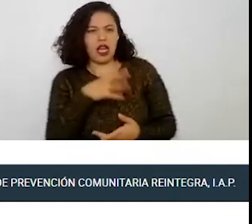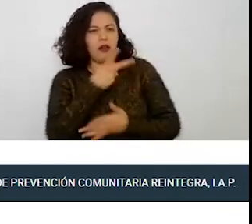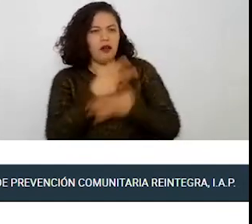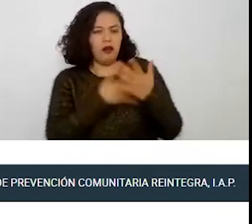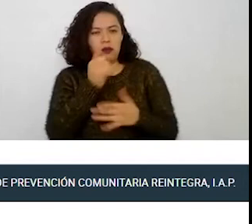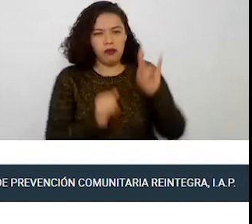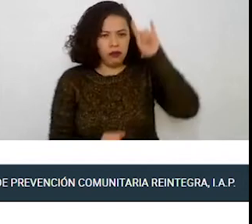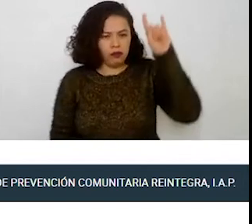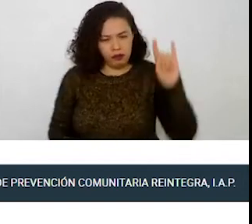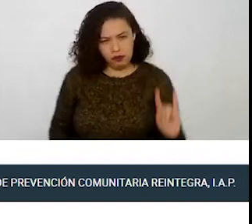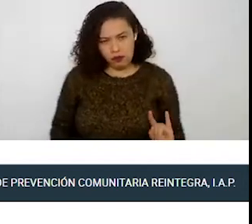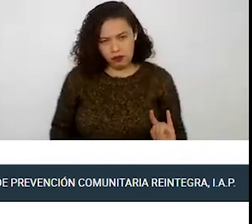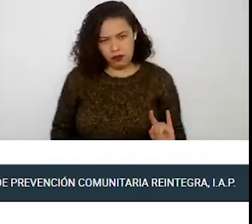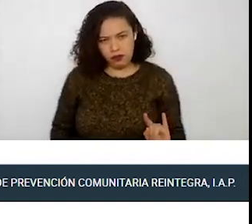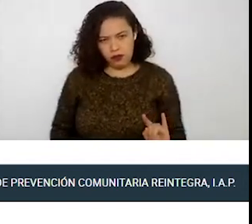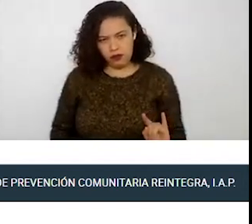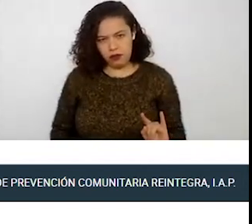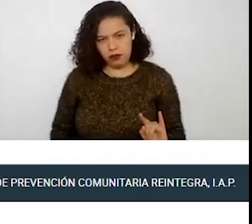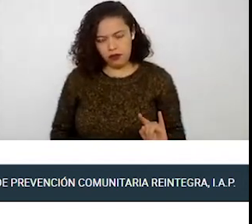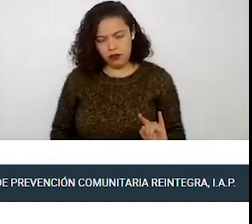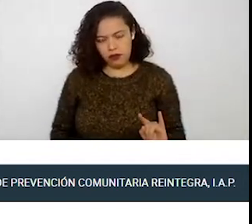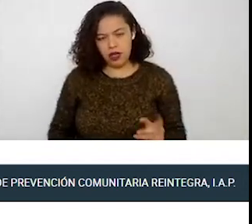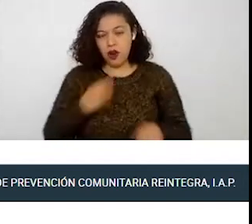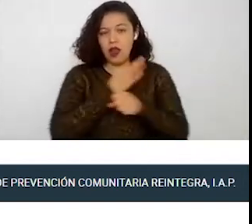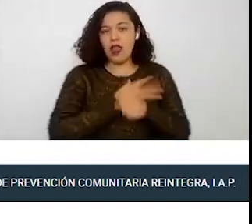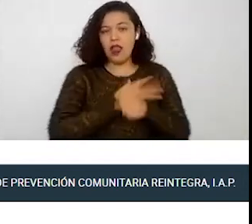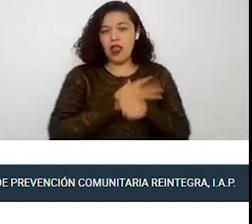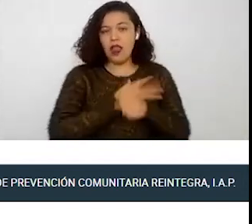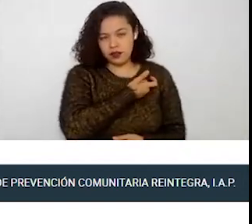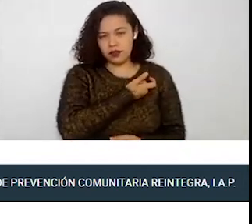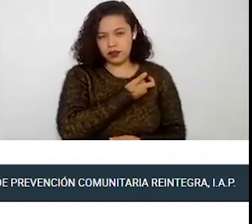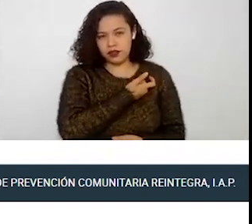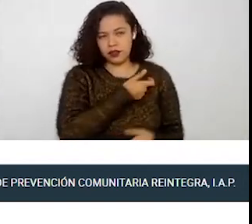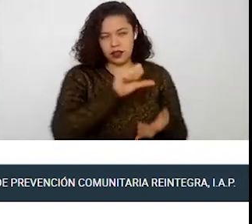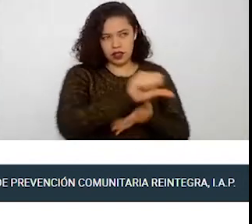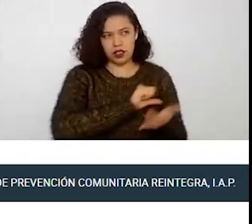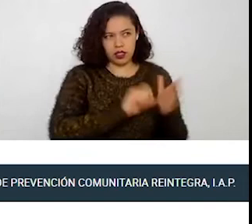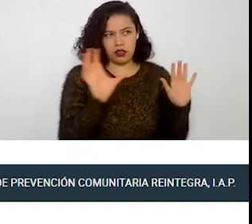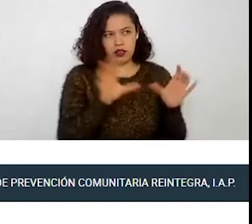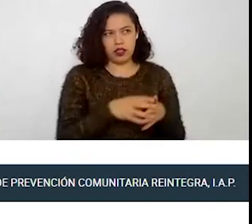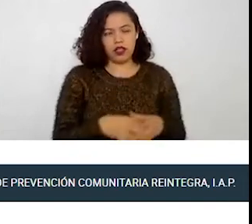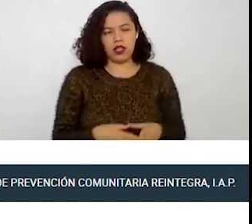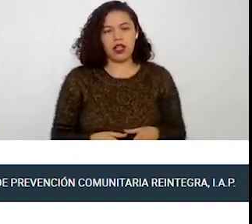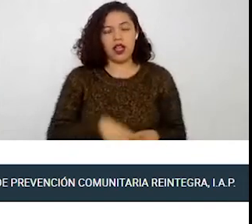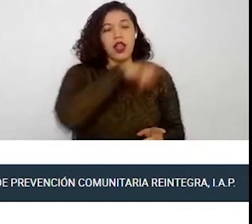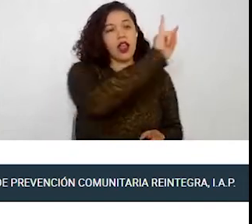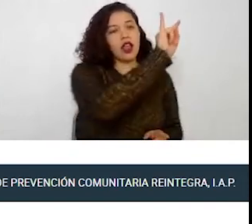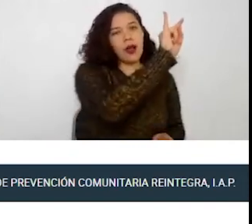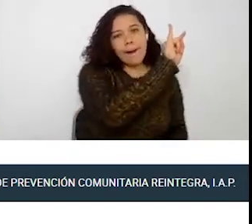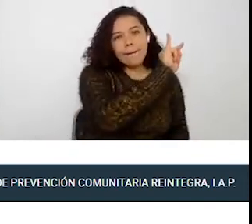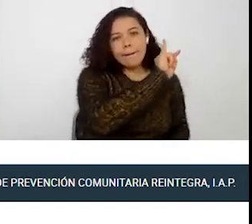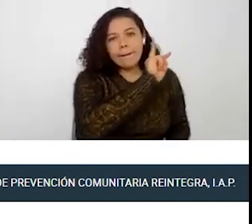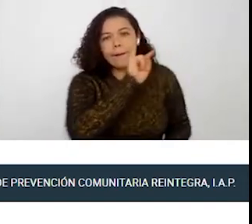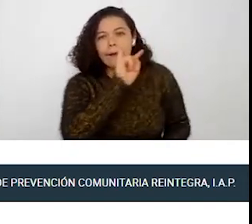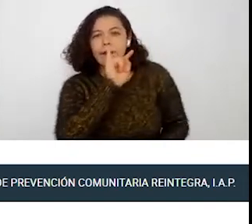cargados en este caso vamos a cargar ahorita de ingresos de centro comunitario Entonces vamos a bajarla a arrastrar el